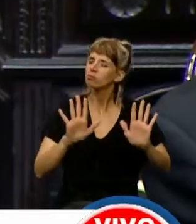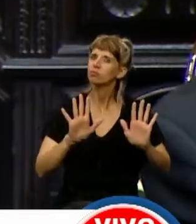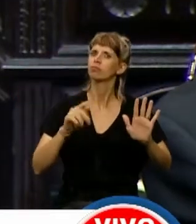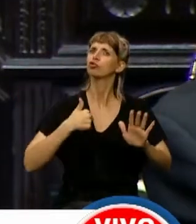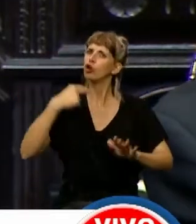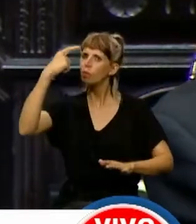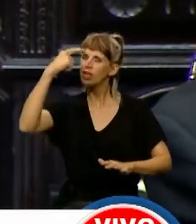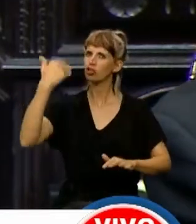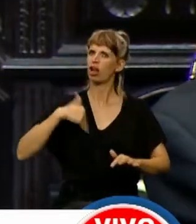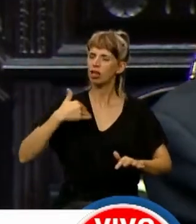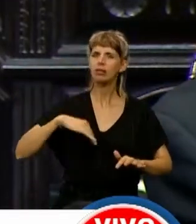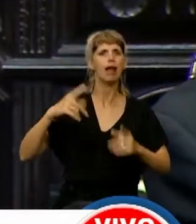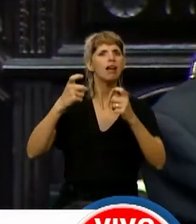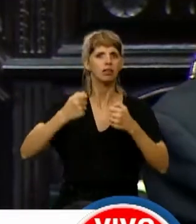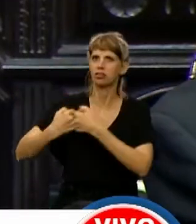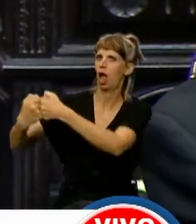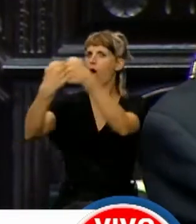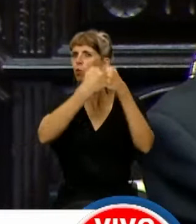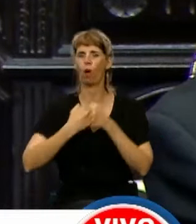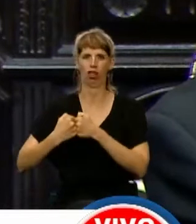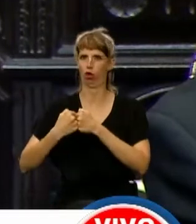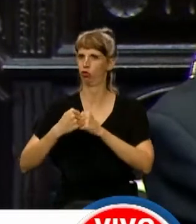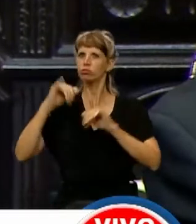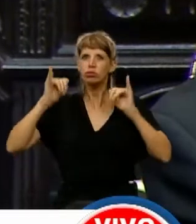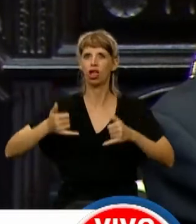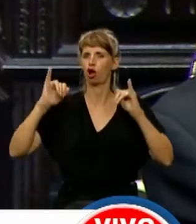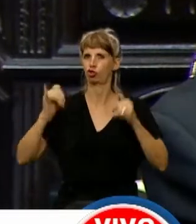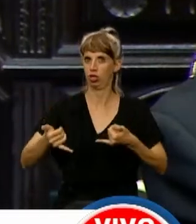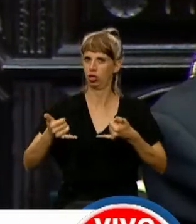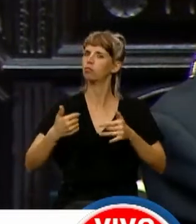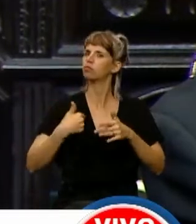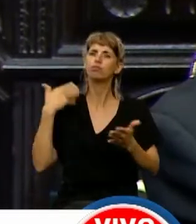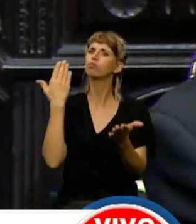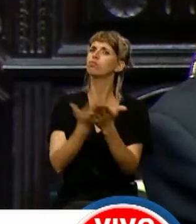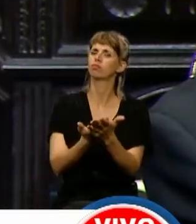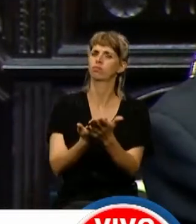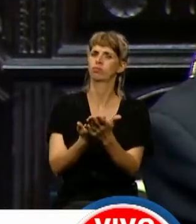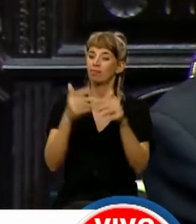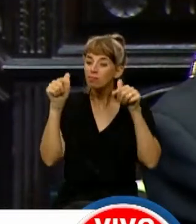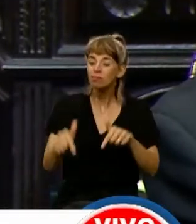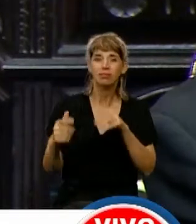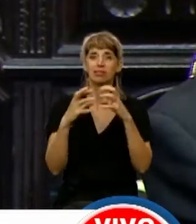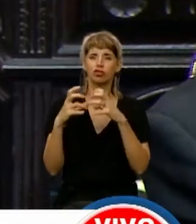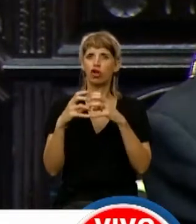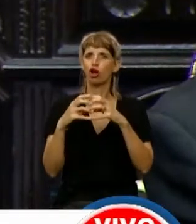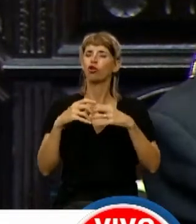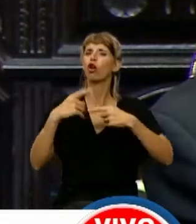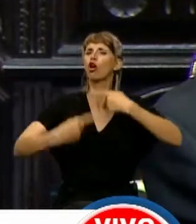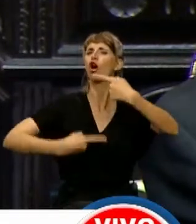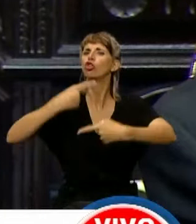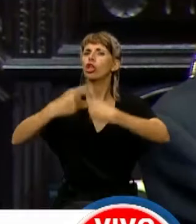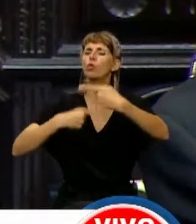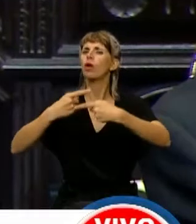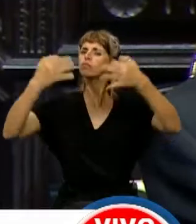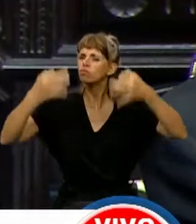Argentina necesita más consensos que disensos. Así que lo que propongo es que esta sesión se desarrolle en un